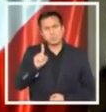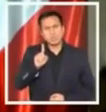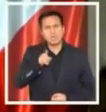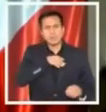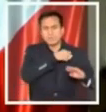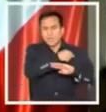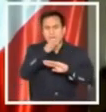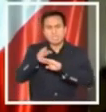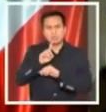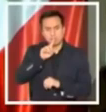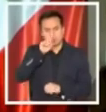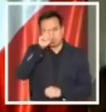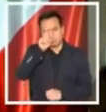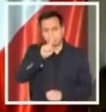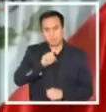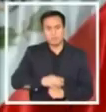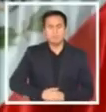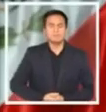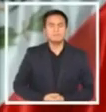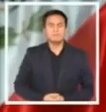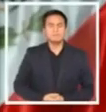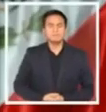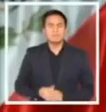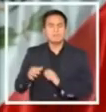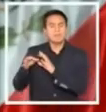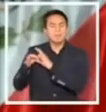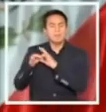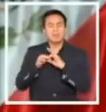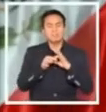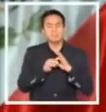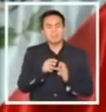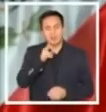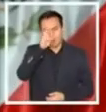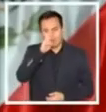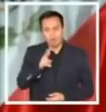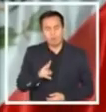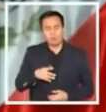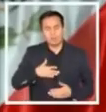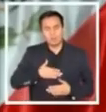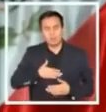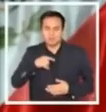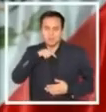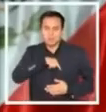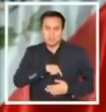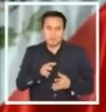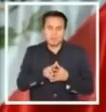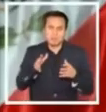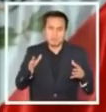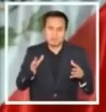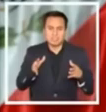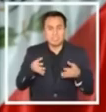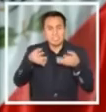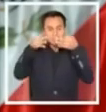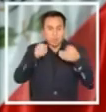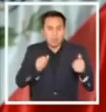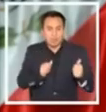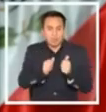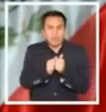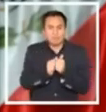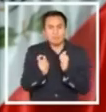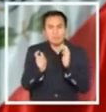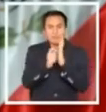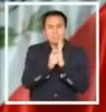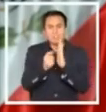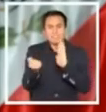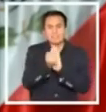estos viajes. Y por eso me honra profundamente que haya decidido acompañarnos en esta fecha